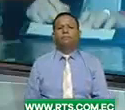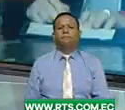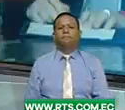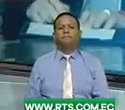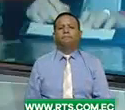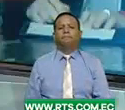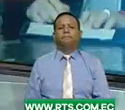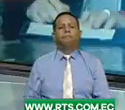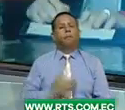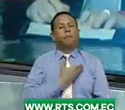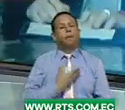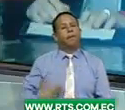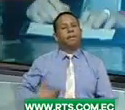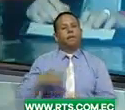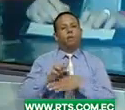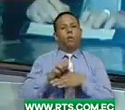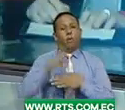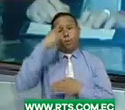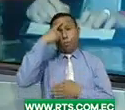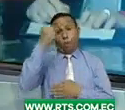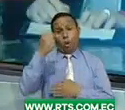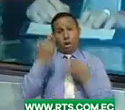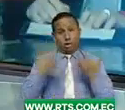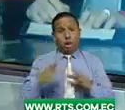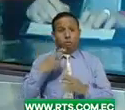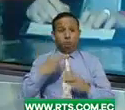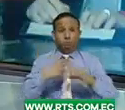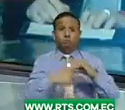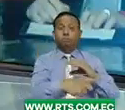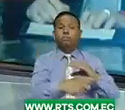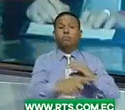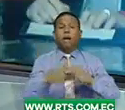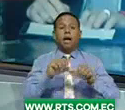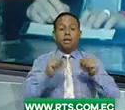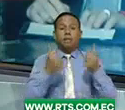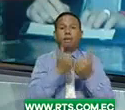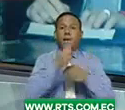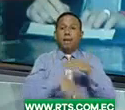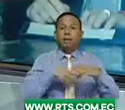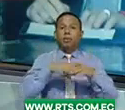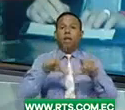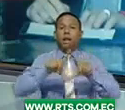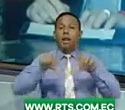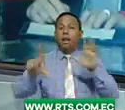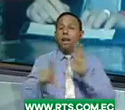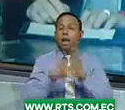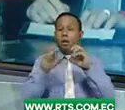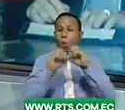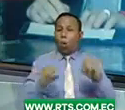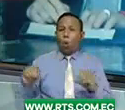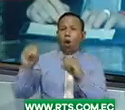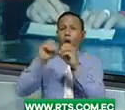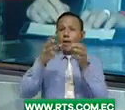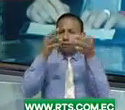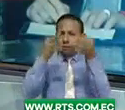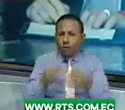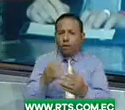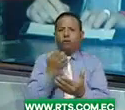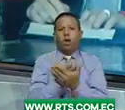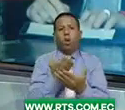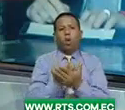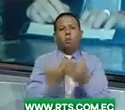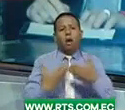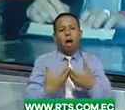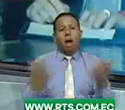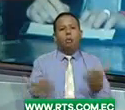Presidente de la República, Daniel Noboa, envió a la Asamblea Nacional la Ley Orgánica de Eficiencia Económica y Creación de Empleo,